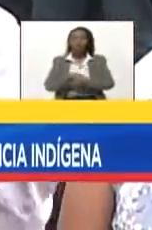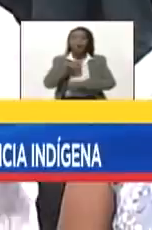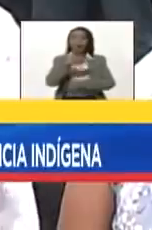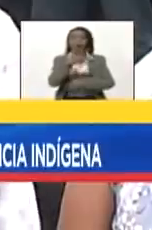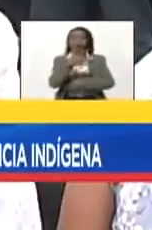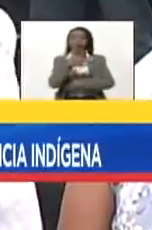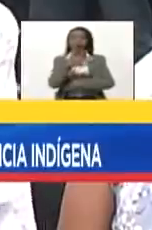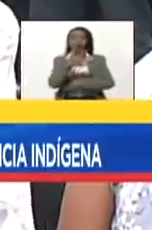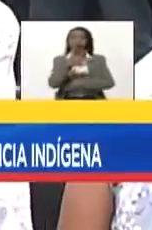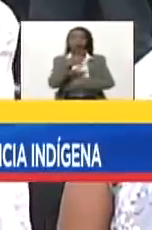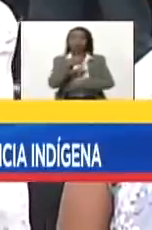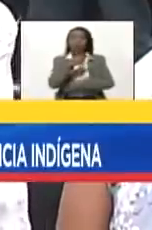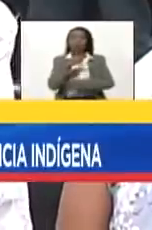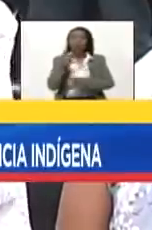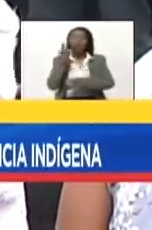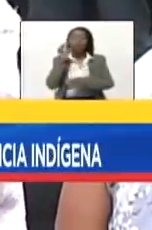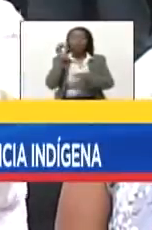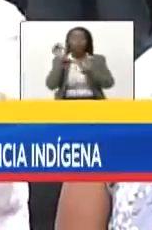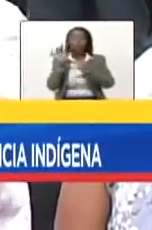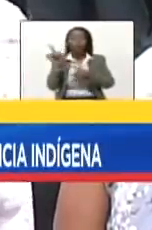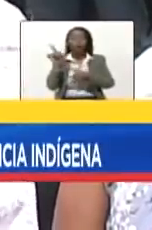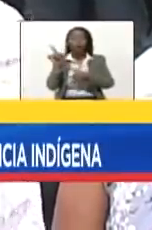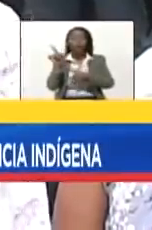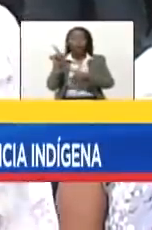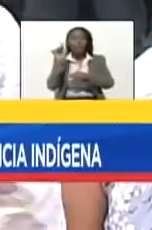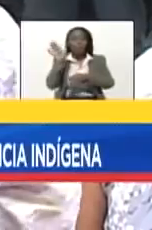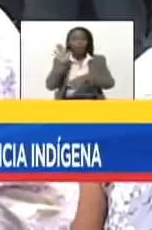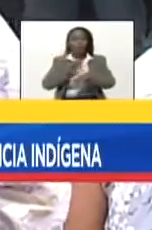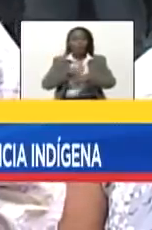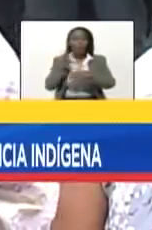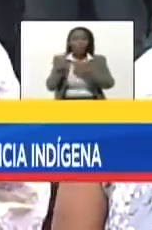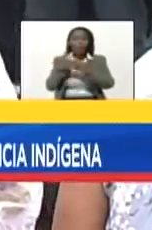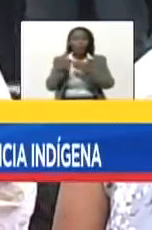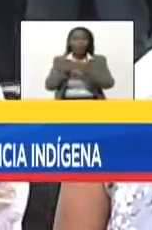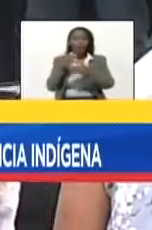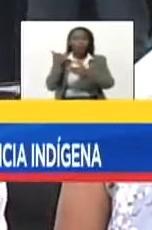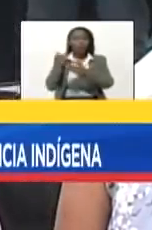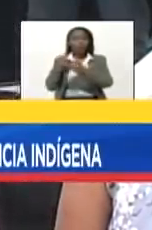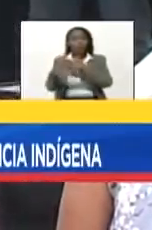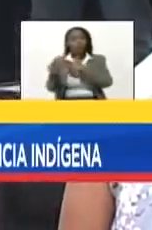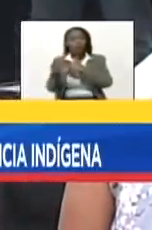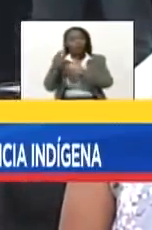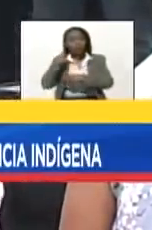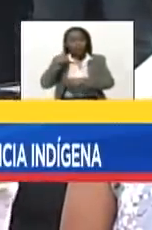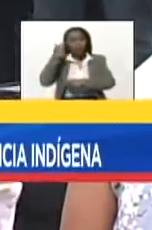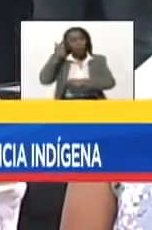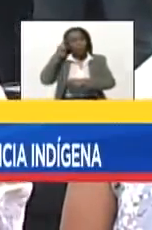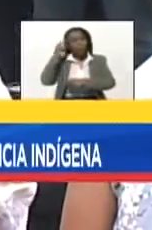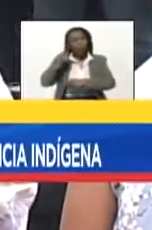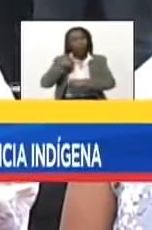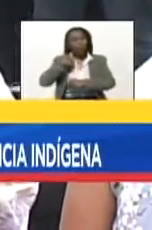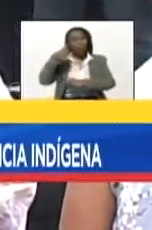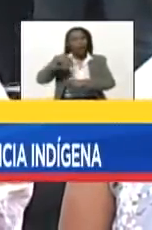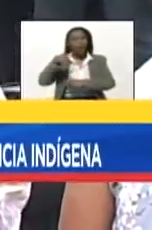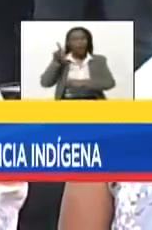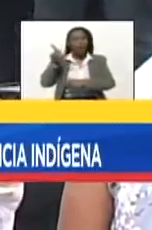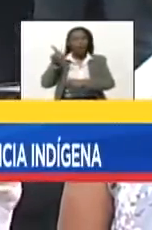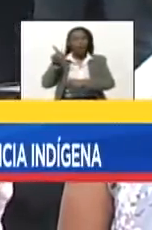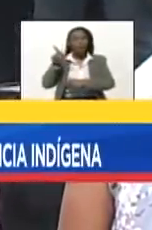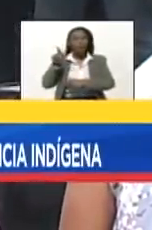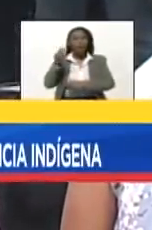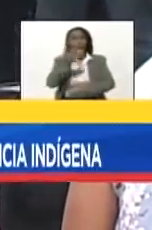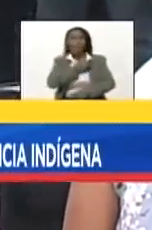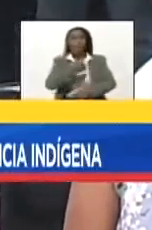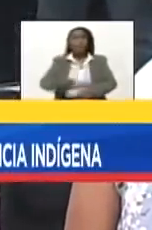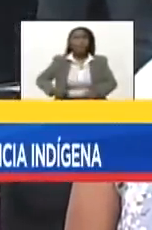se lo llevaron, justamente, creo que fue por esta puerta cuando salió. Los recuerdo porque yo estaba, y